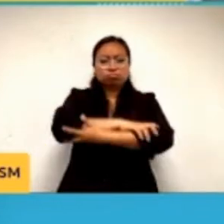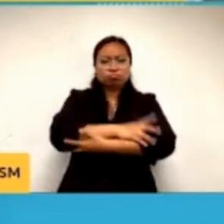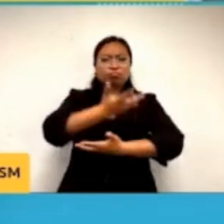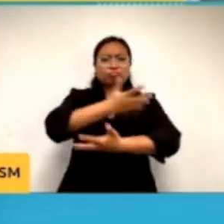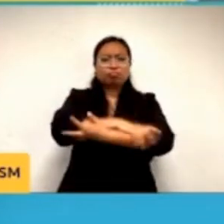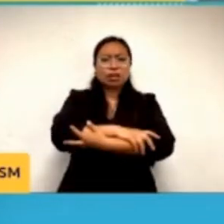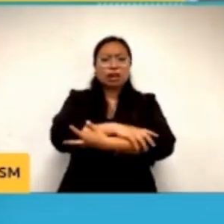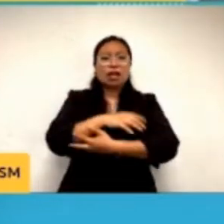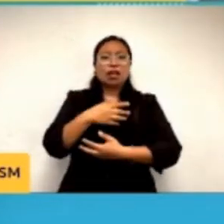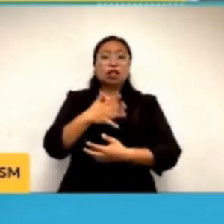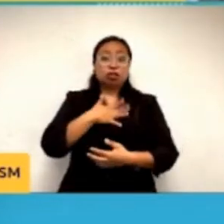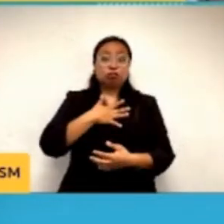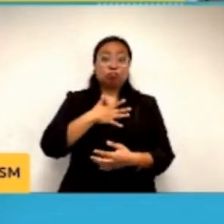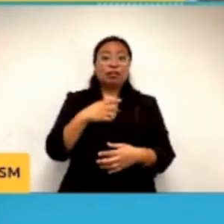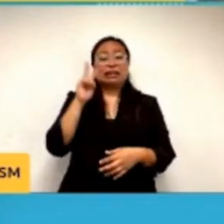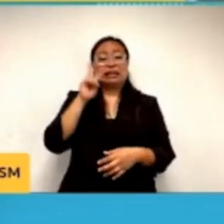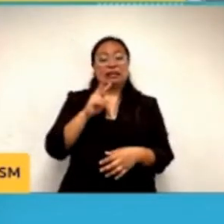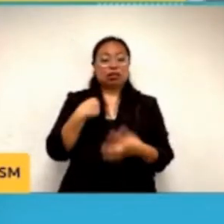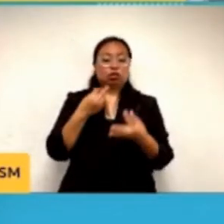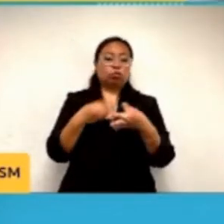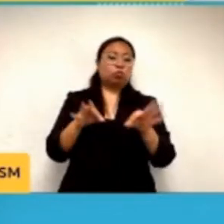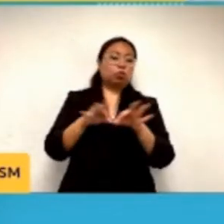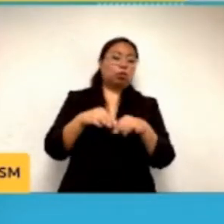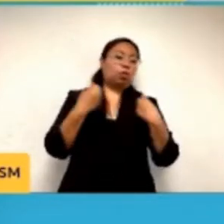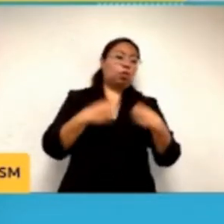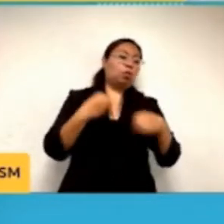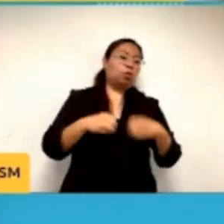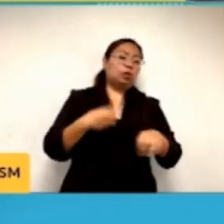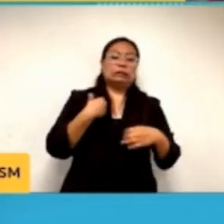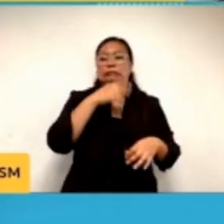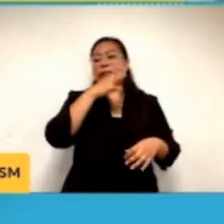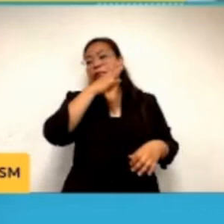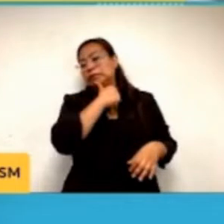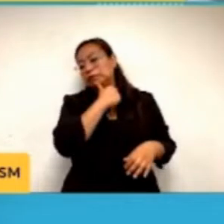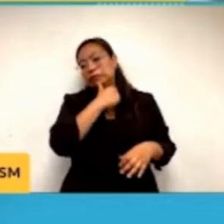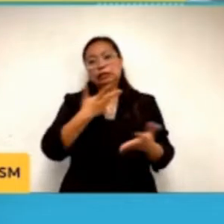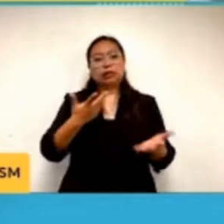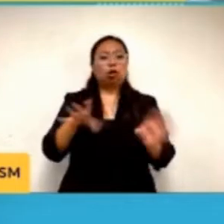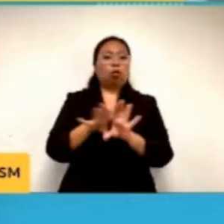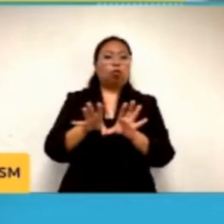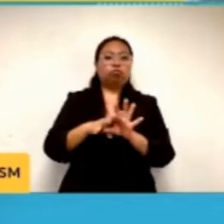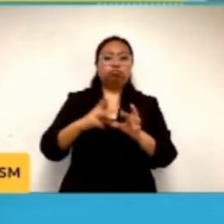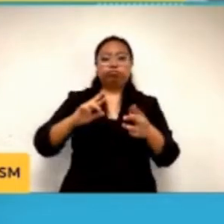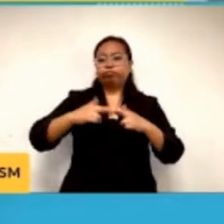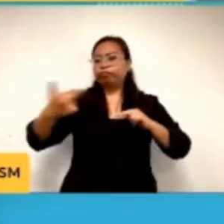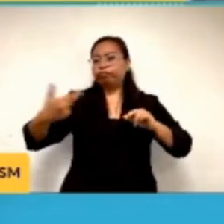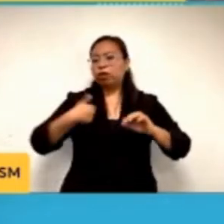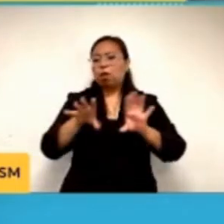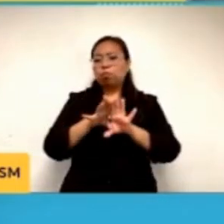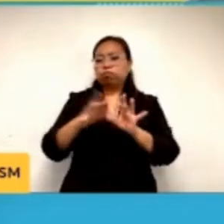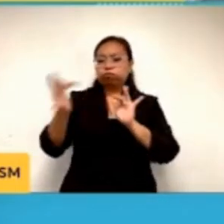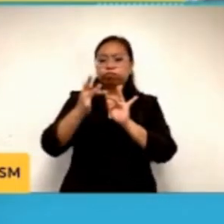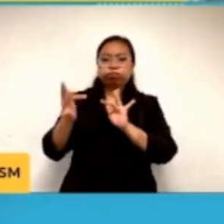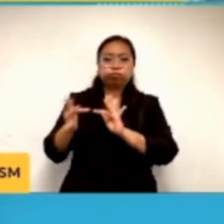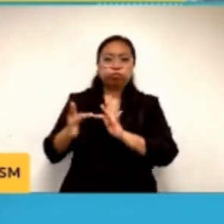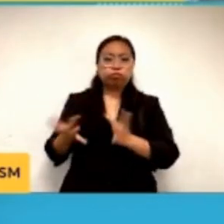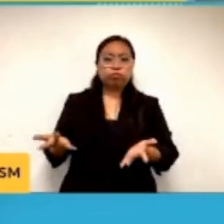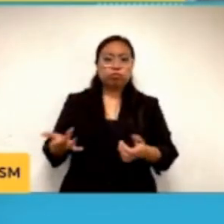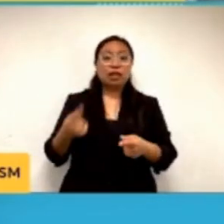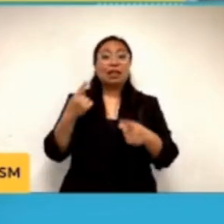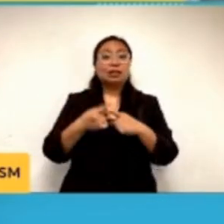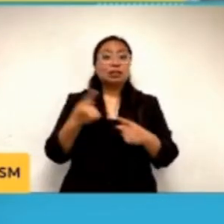muy importante y ocupada? Concuerdo contigo. ¿Quién de aquí ya no tiene chance de nada. ¿Quién de